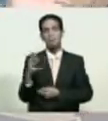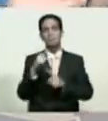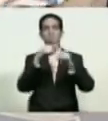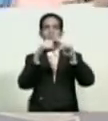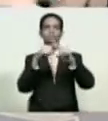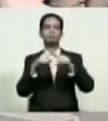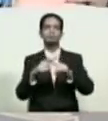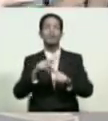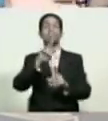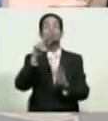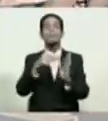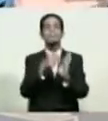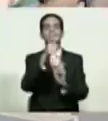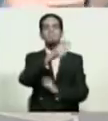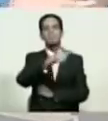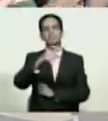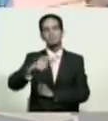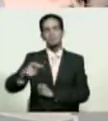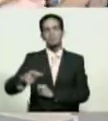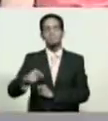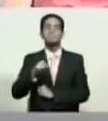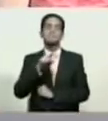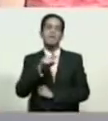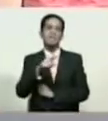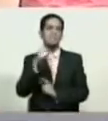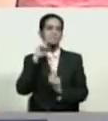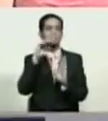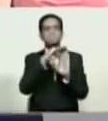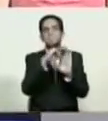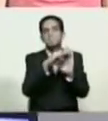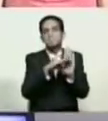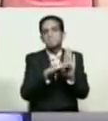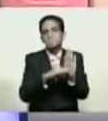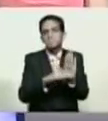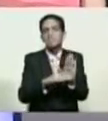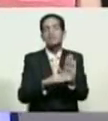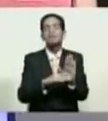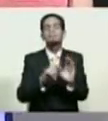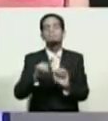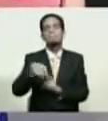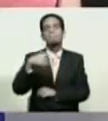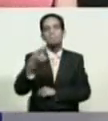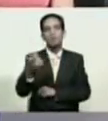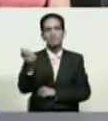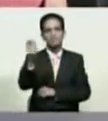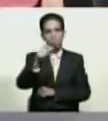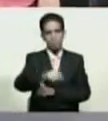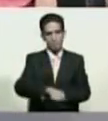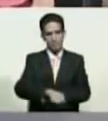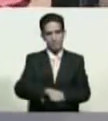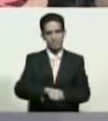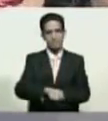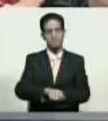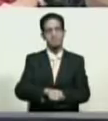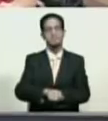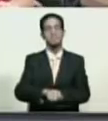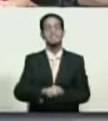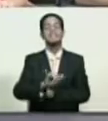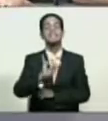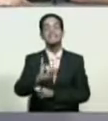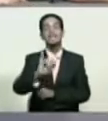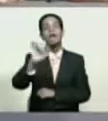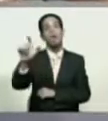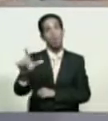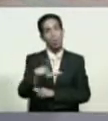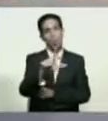2.000 delegados. Bueno, ese es nuestro accionar, nuestro despliegue para este mes que culmina durante el mes de junio y durante